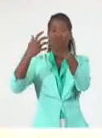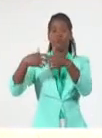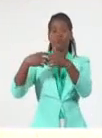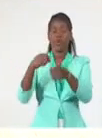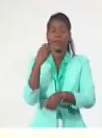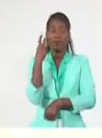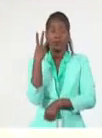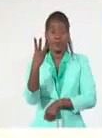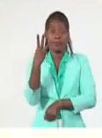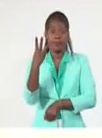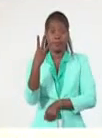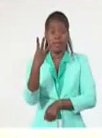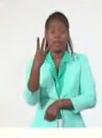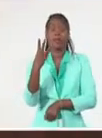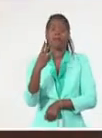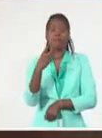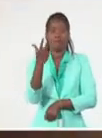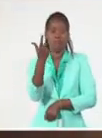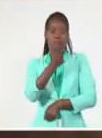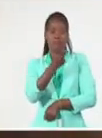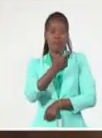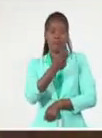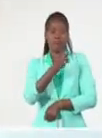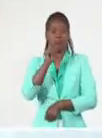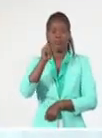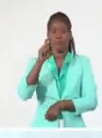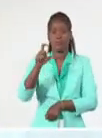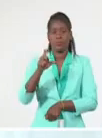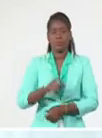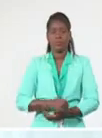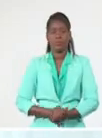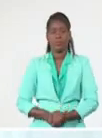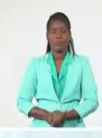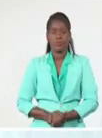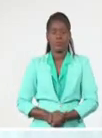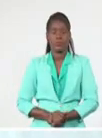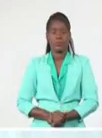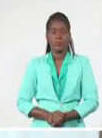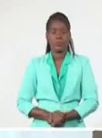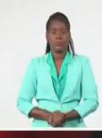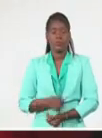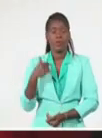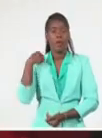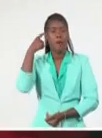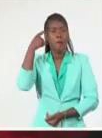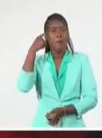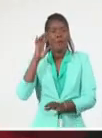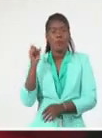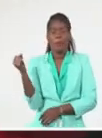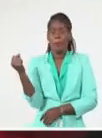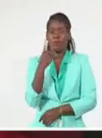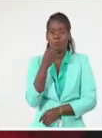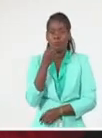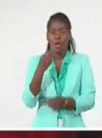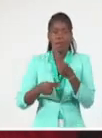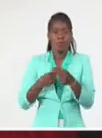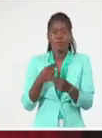se administraron en nuestro territorio la única posibilidad que yo pienso que hay para enfrentar a esta terrible enfermedad